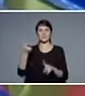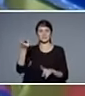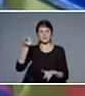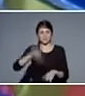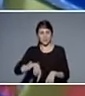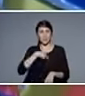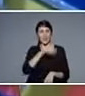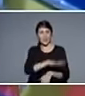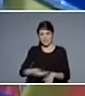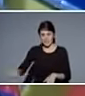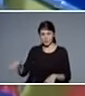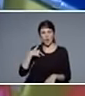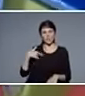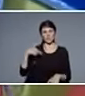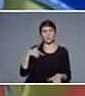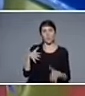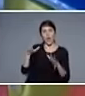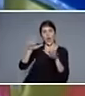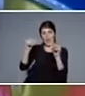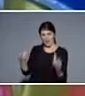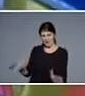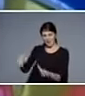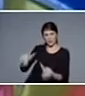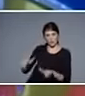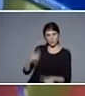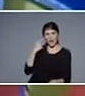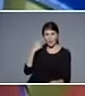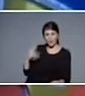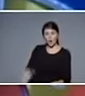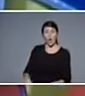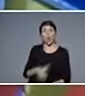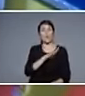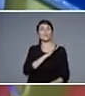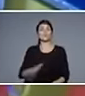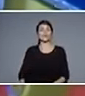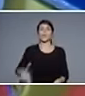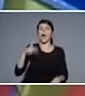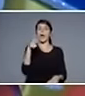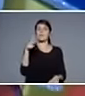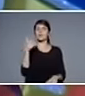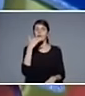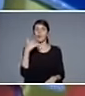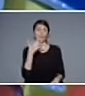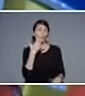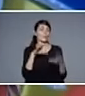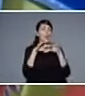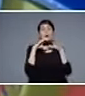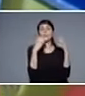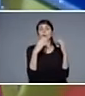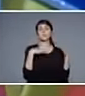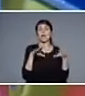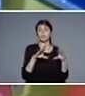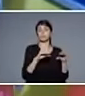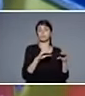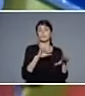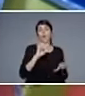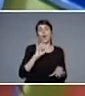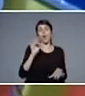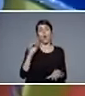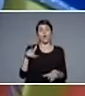a esos niños que no entren al escenario armas como una chola de cartón o una hamburguesa de goma espuma. Porque